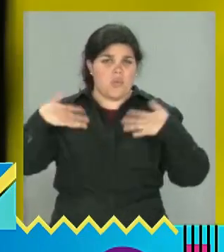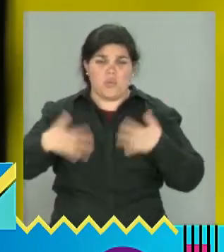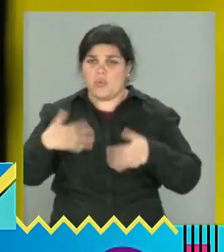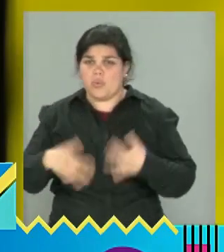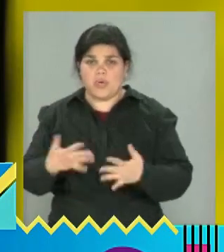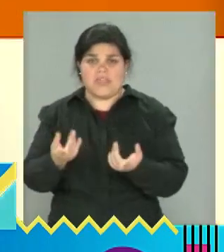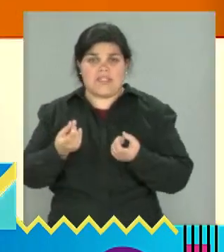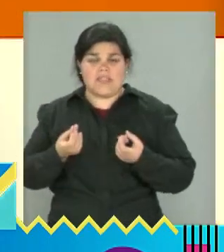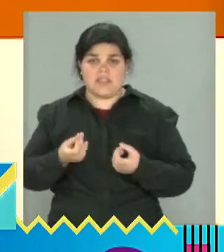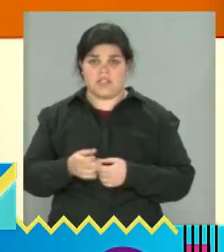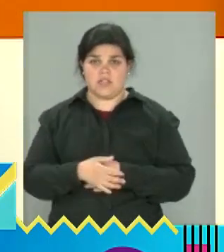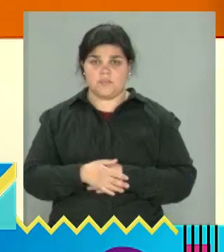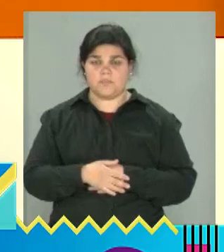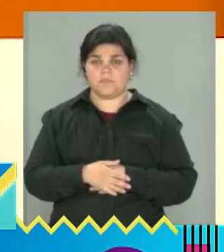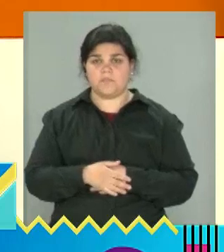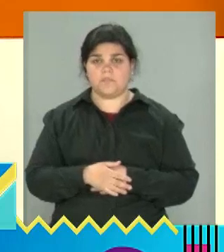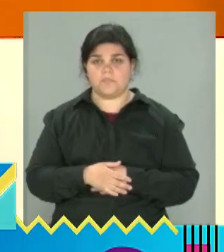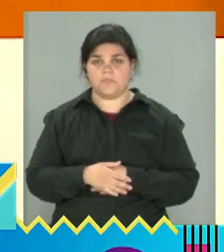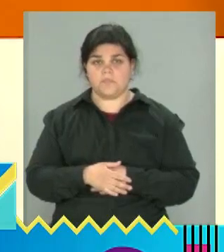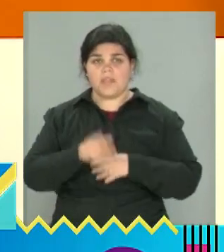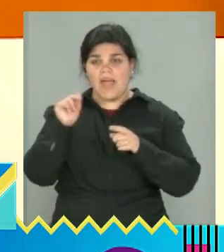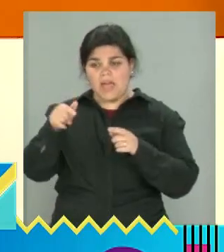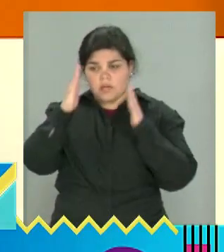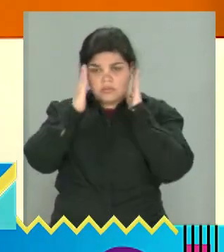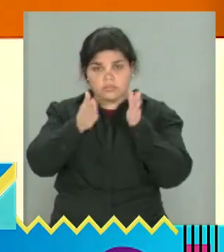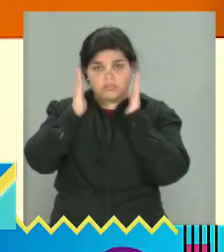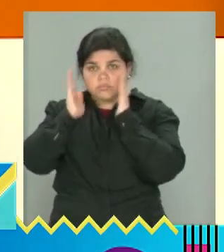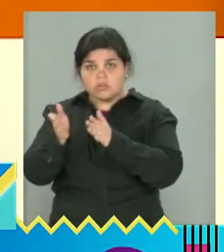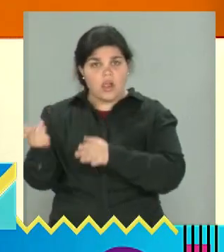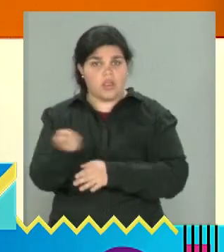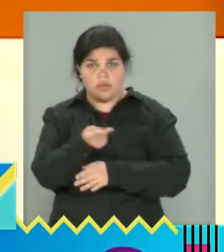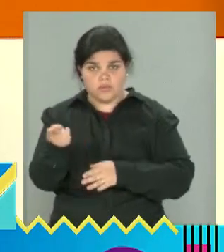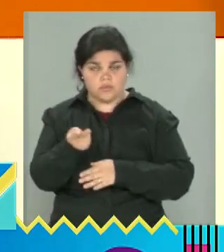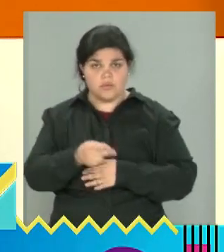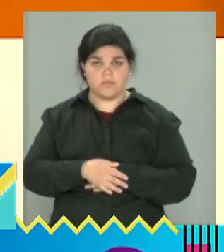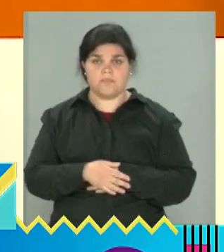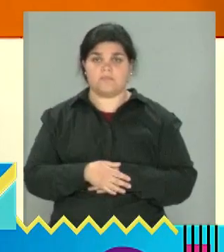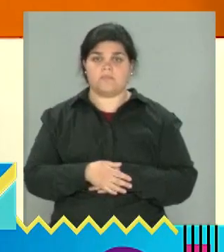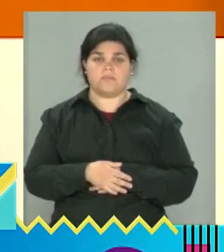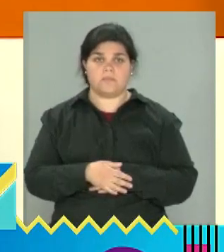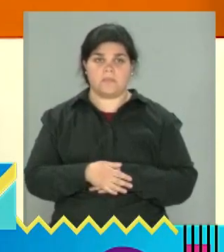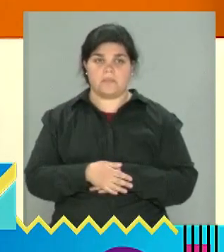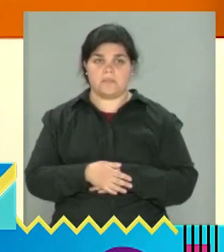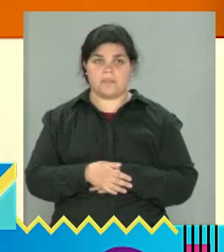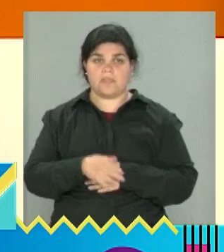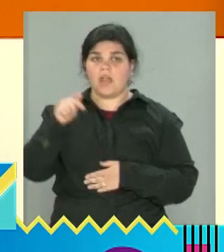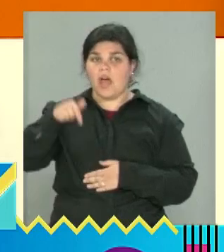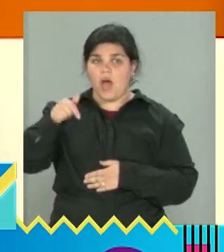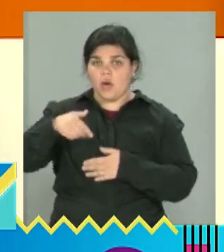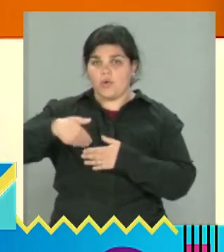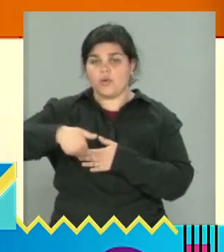urgentes, y ahí es donde se quiere apuntar. Hoy estamos